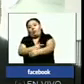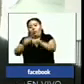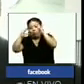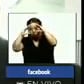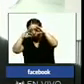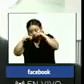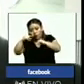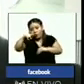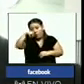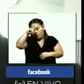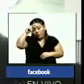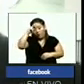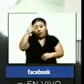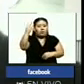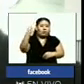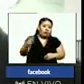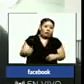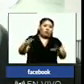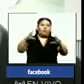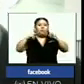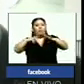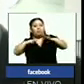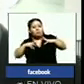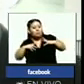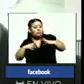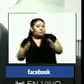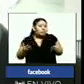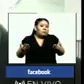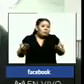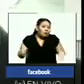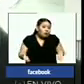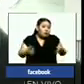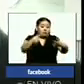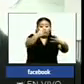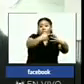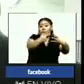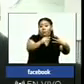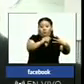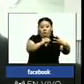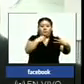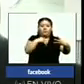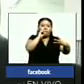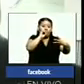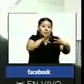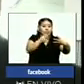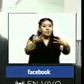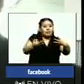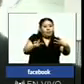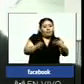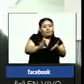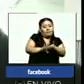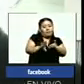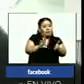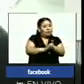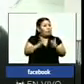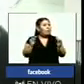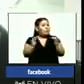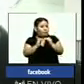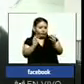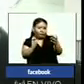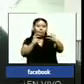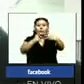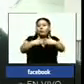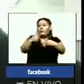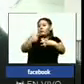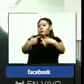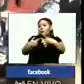su horario de días festivos y no un horario que por constitución de la república se debe de pagar conforme a lo establecido